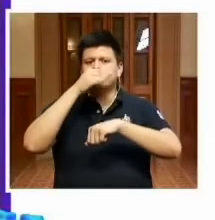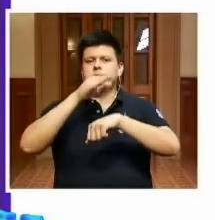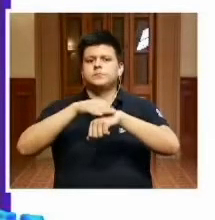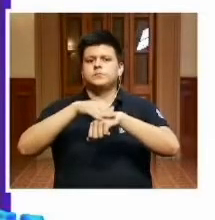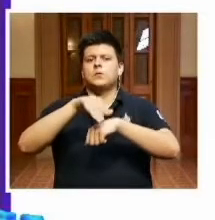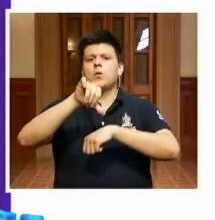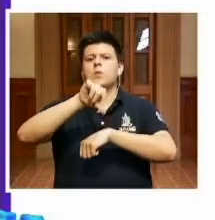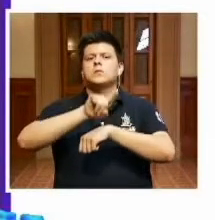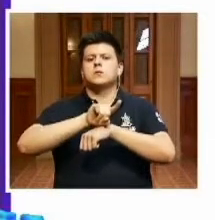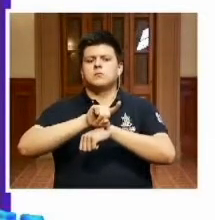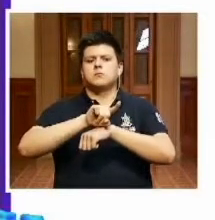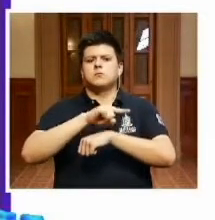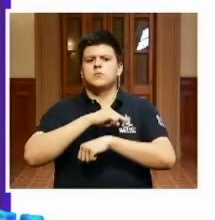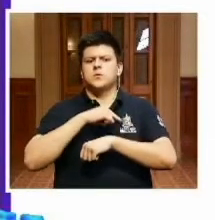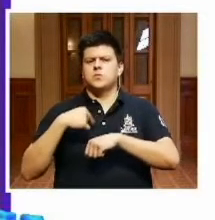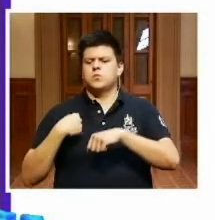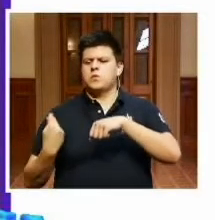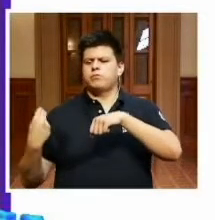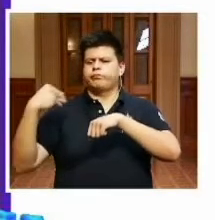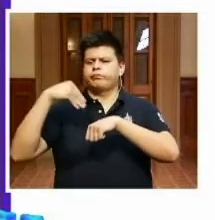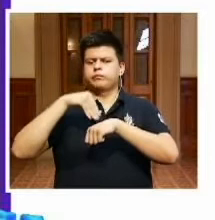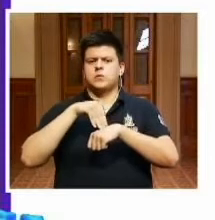hoy estamos agregando